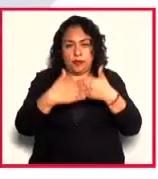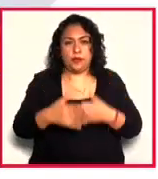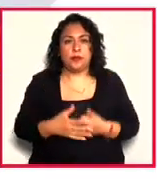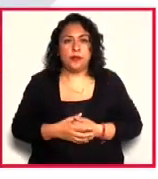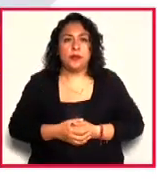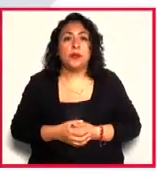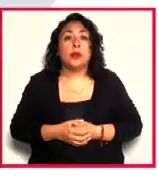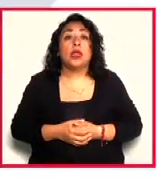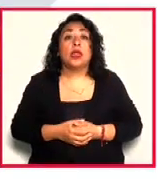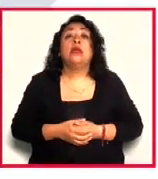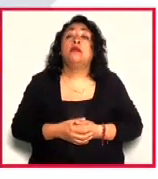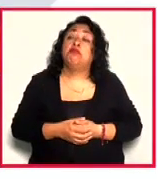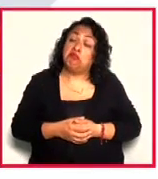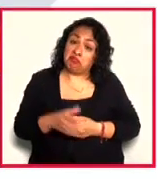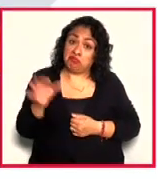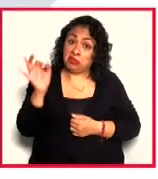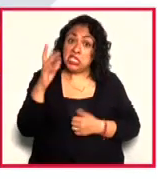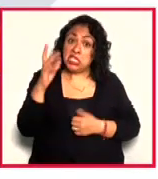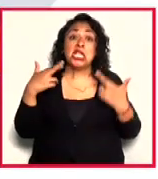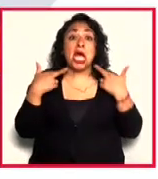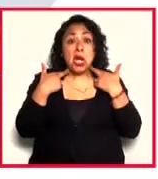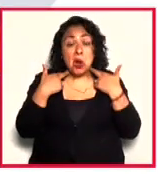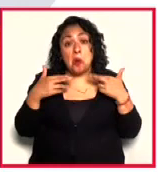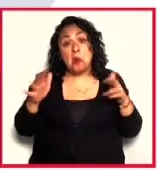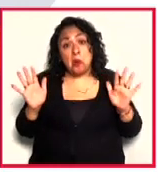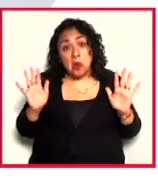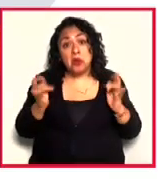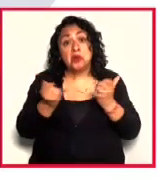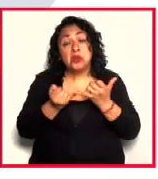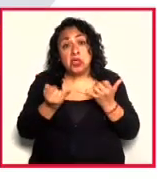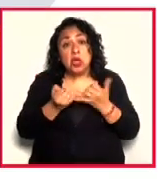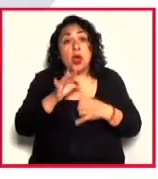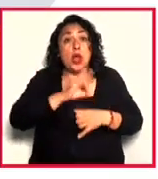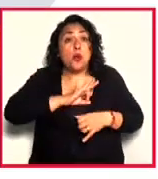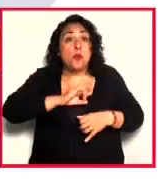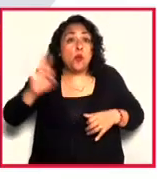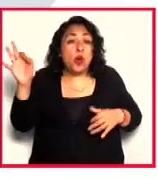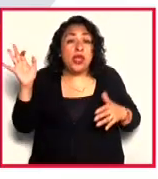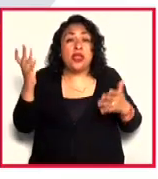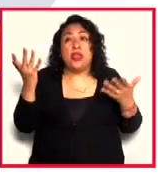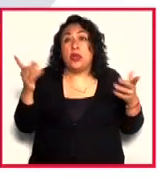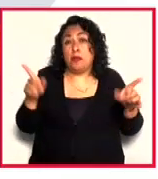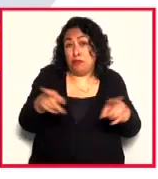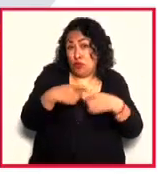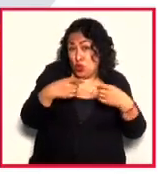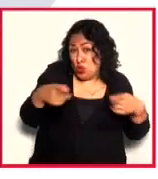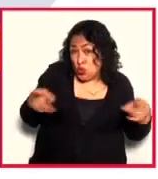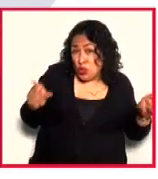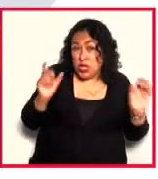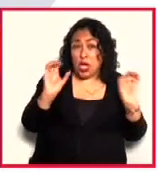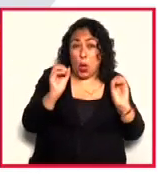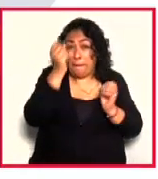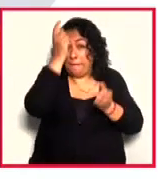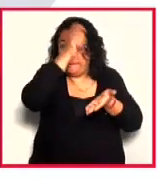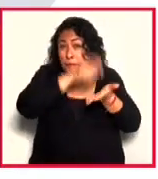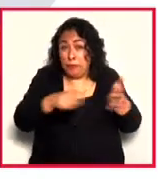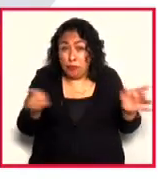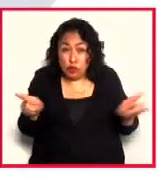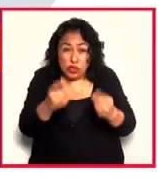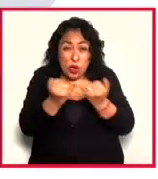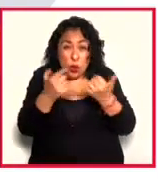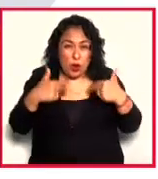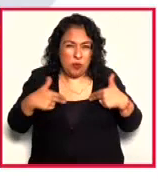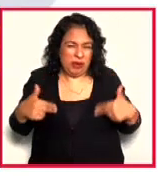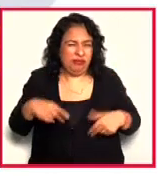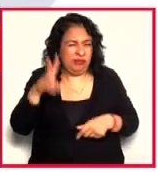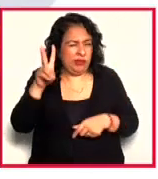Bueno, ¿y será que los robots en algún momento también puedan crear o interpretar música como los seres humanos? Yo, la verdad, tengo muchas,